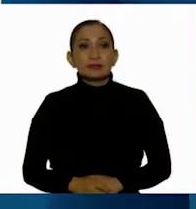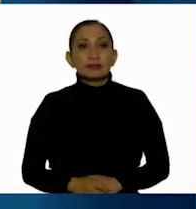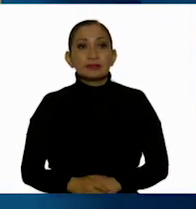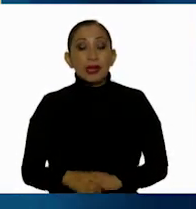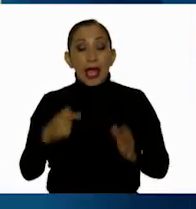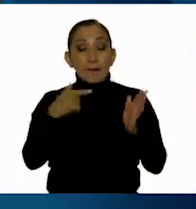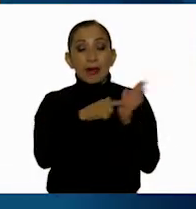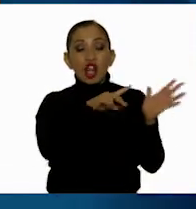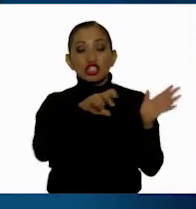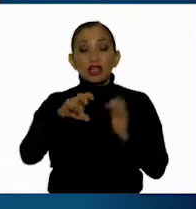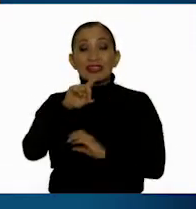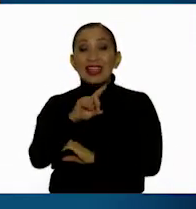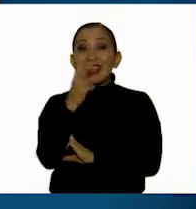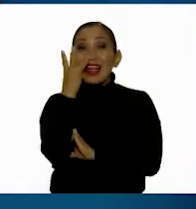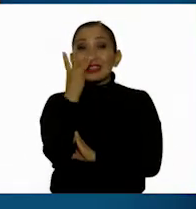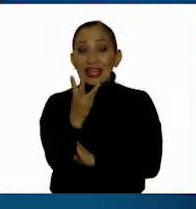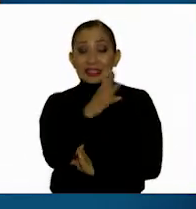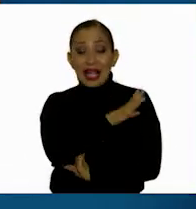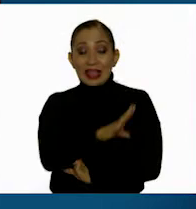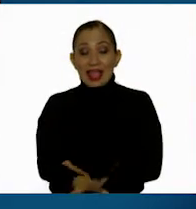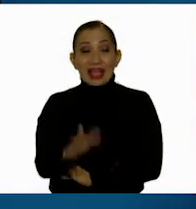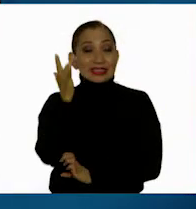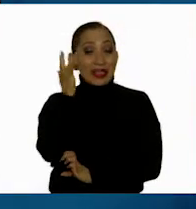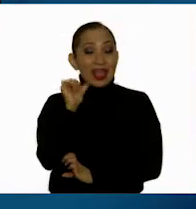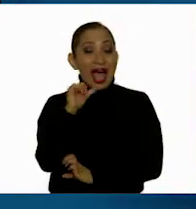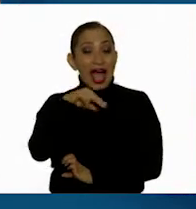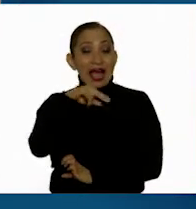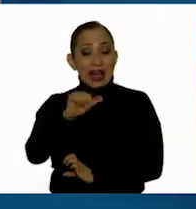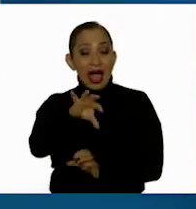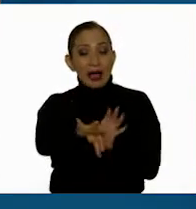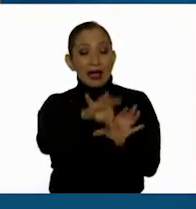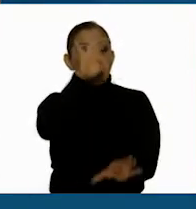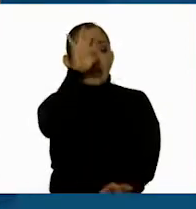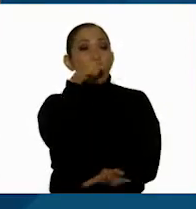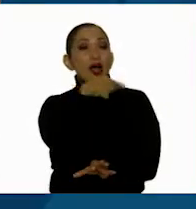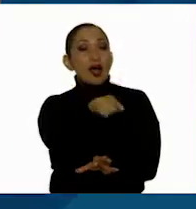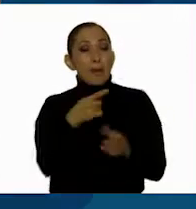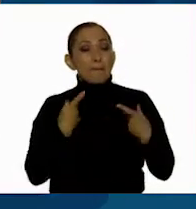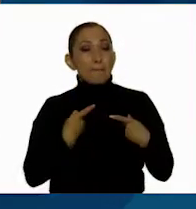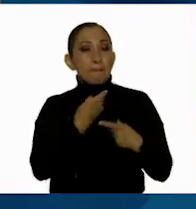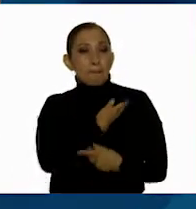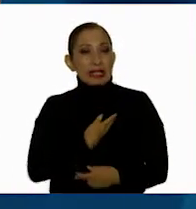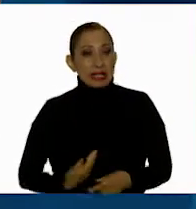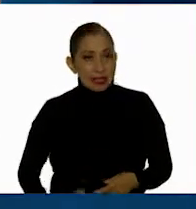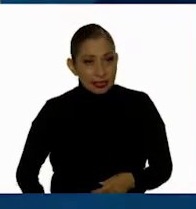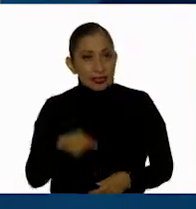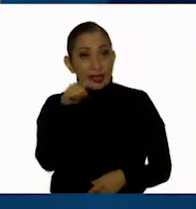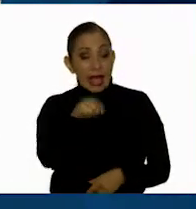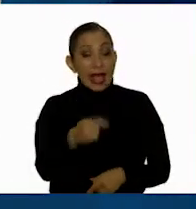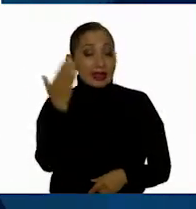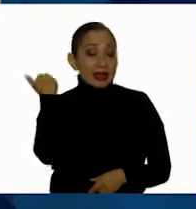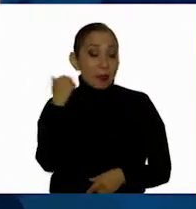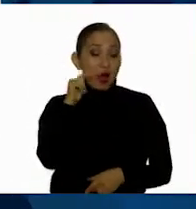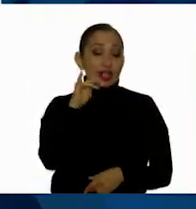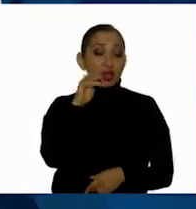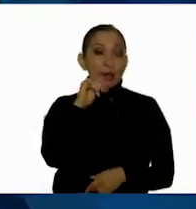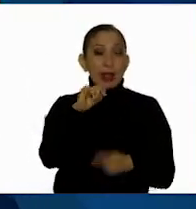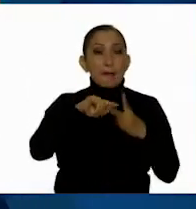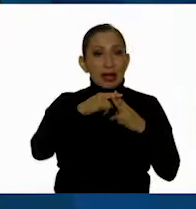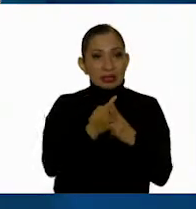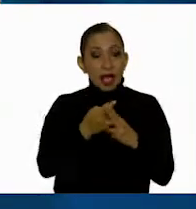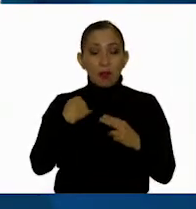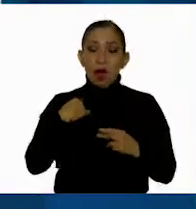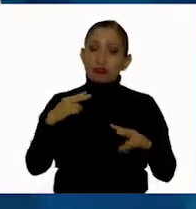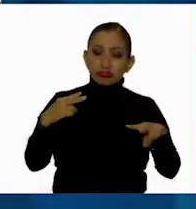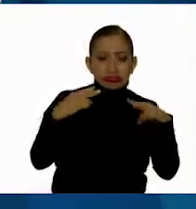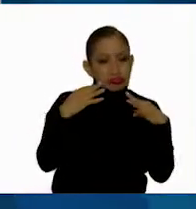En 1833, el general Santa Anna fue electo presidente. Desde tiempos de Iturbide habían comenzado el